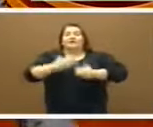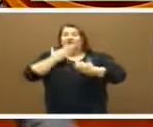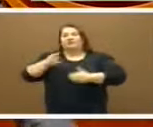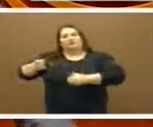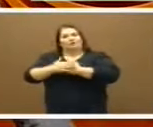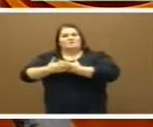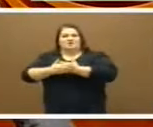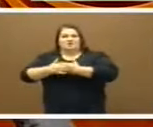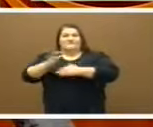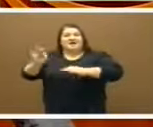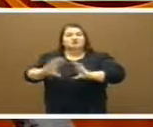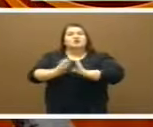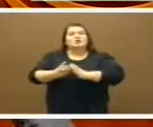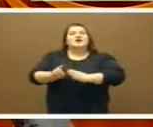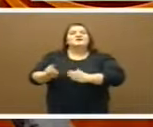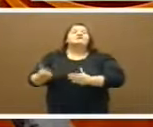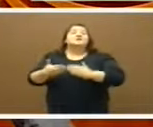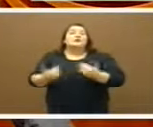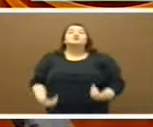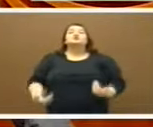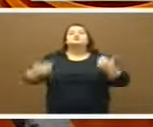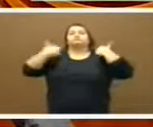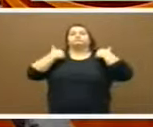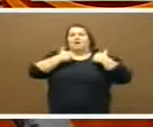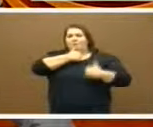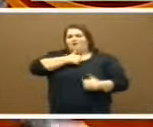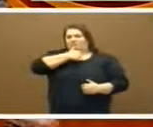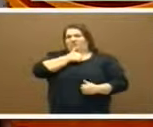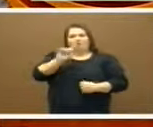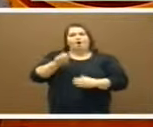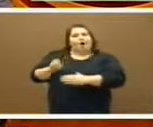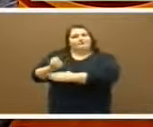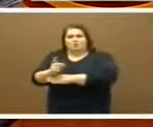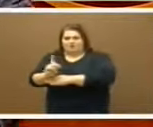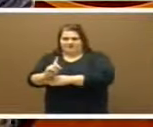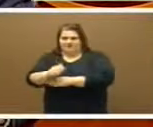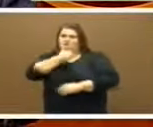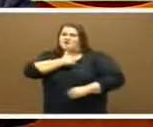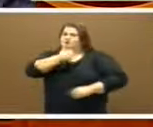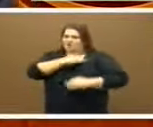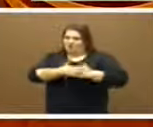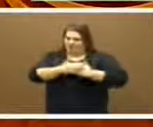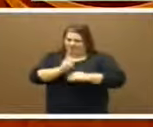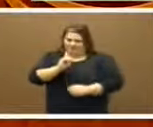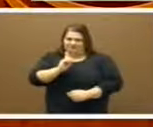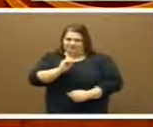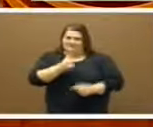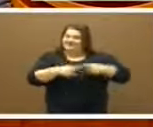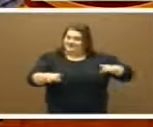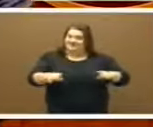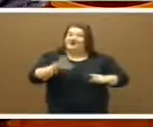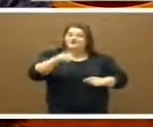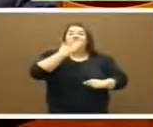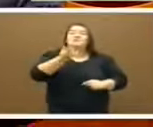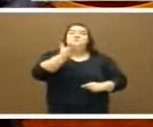soporta –y digo soporta, no sostiene, literalmente soporta– al Gobierno. Es decir, si no me gusta,